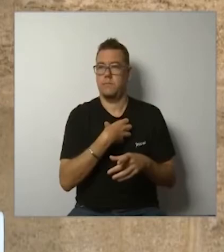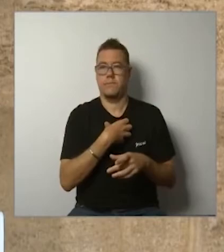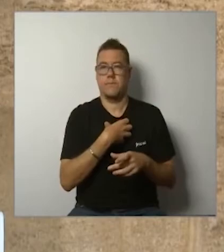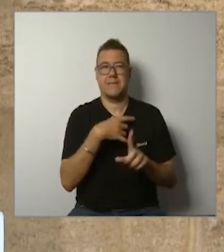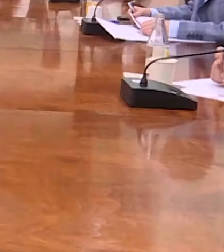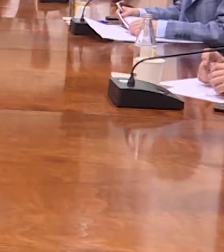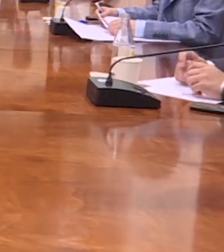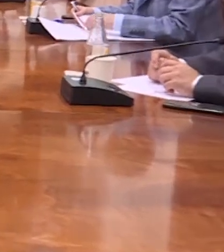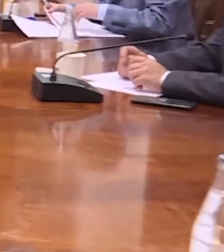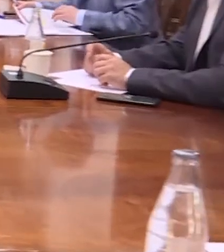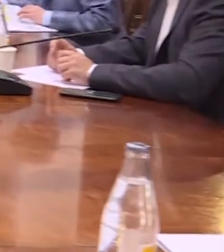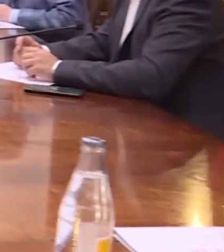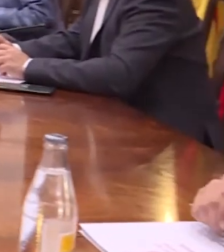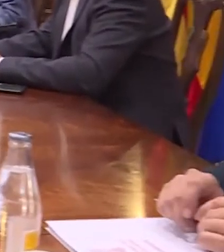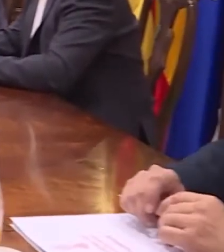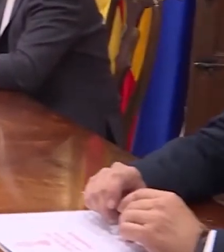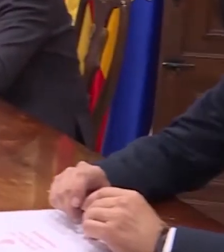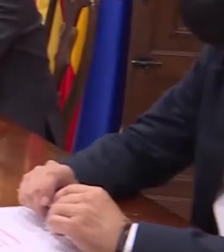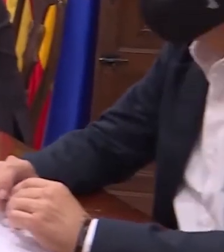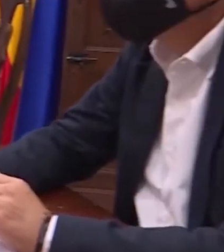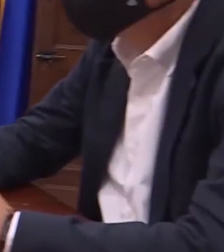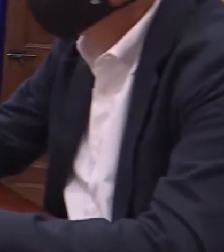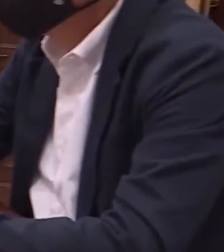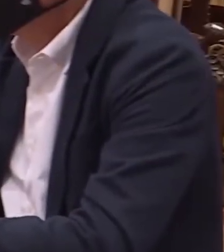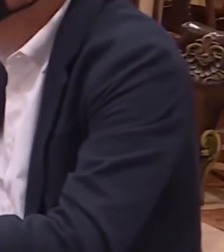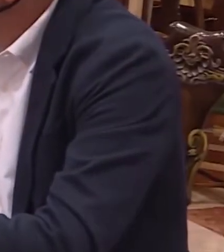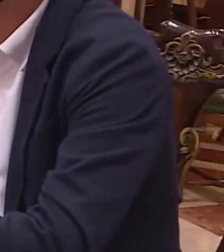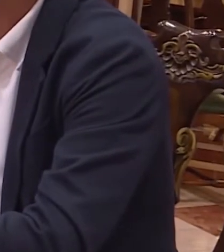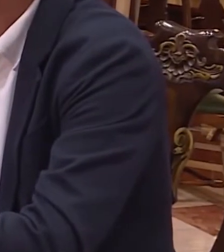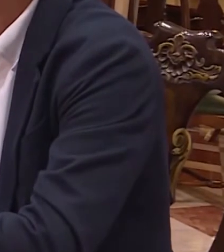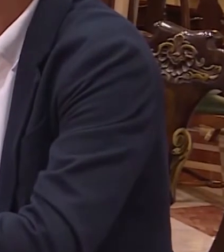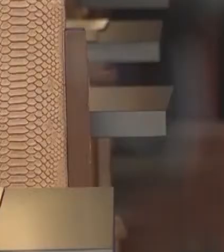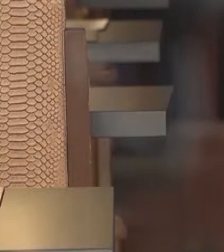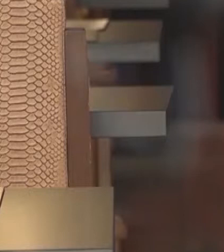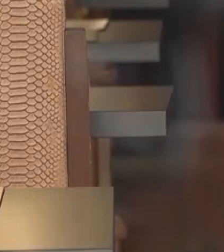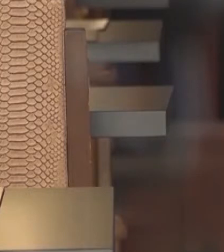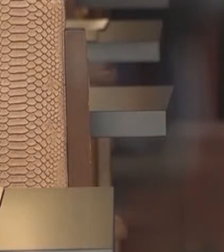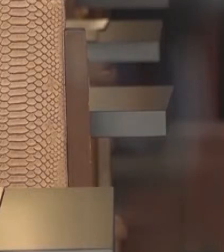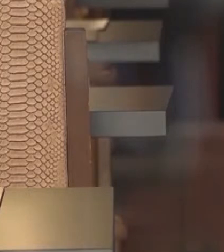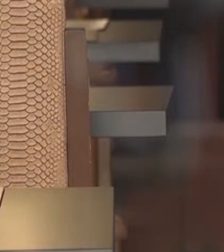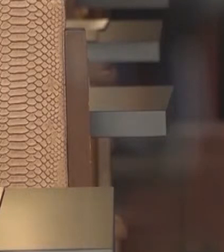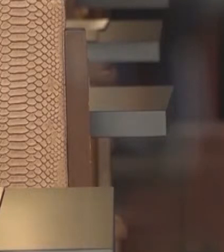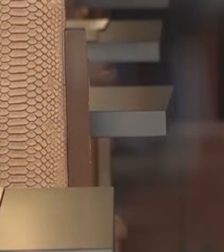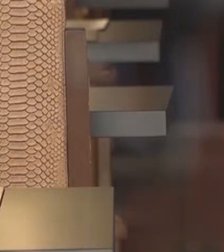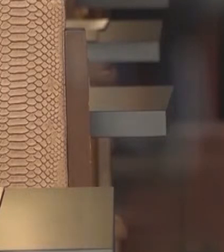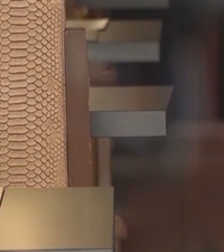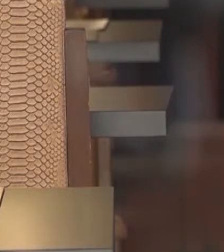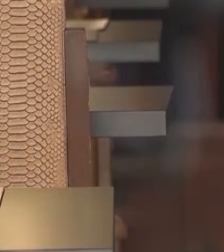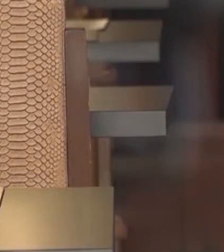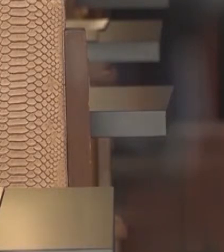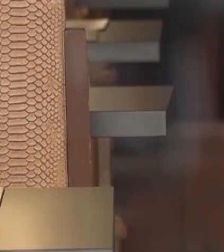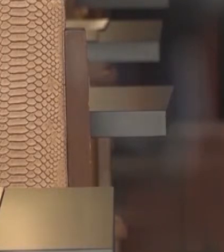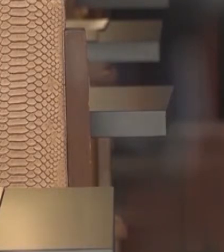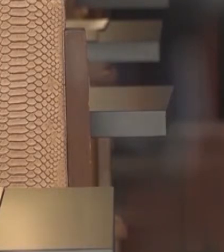la situació. Otras de las medidas solicitadas es la reducción del aforo al 50% en interiores con un máximo